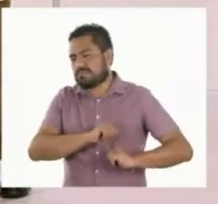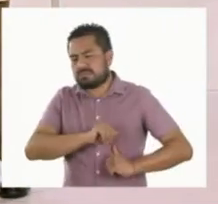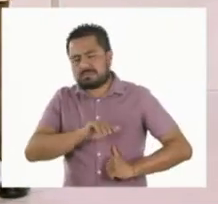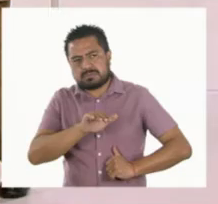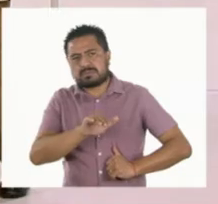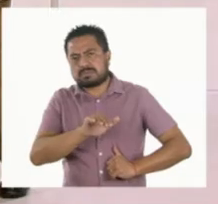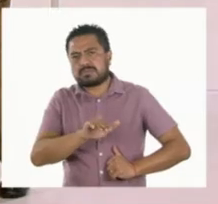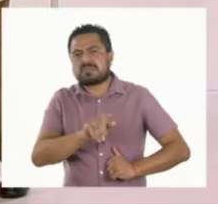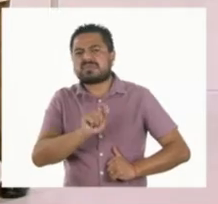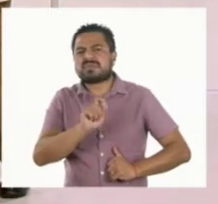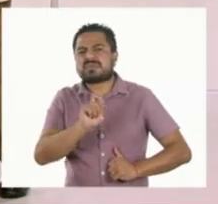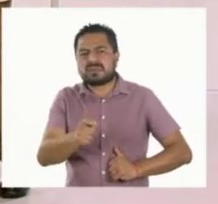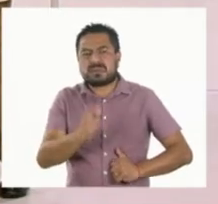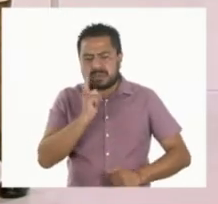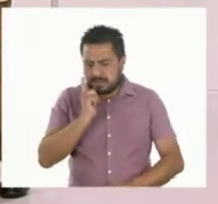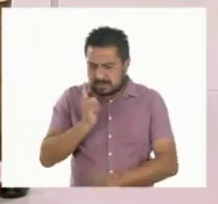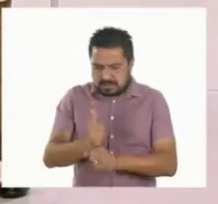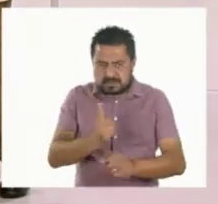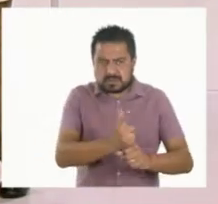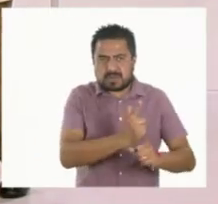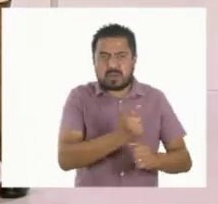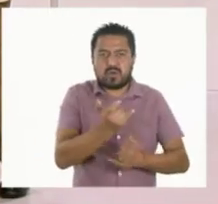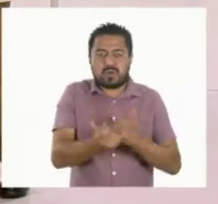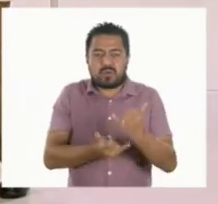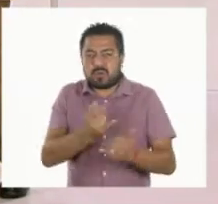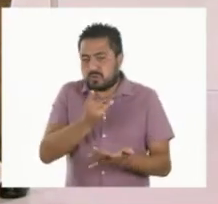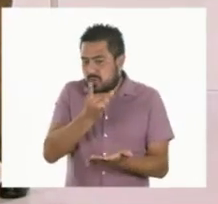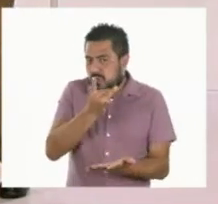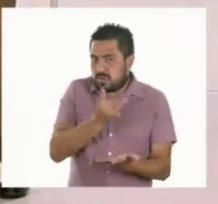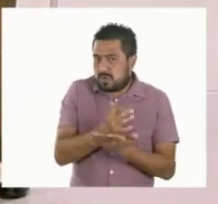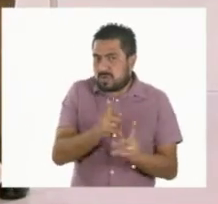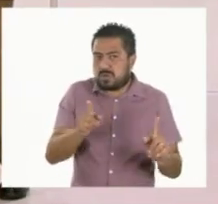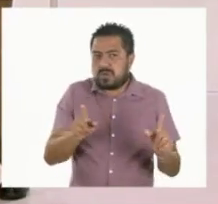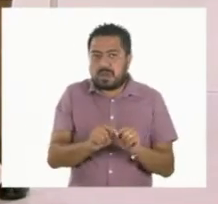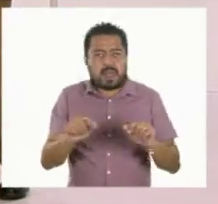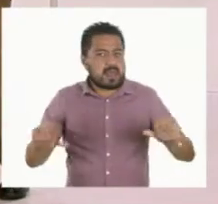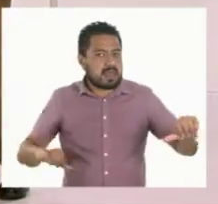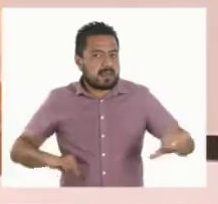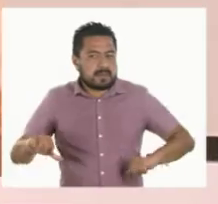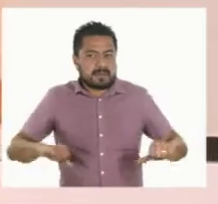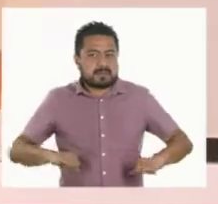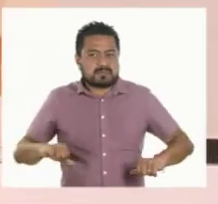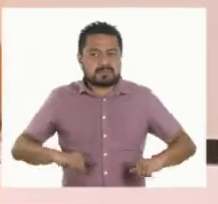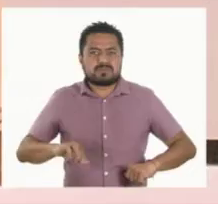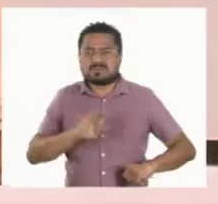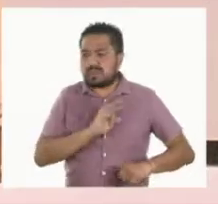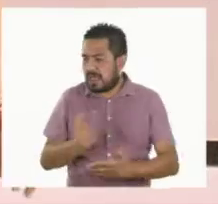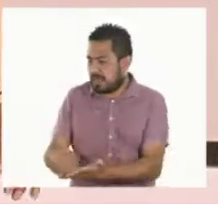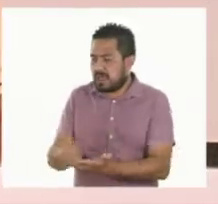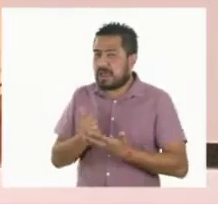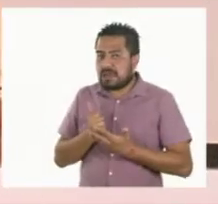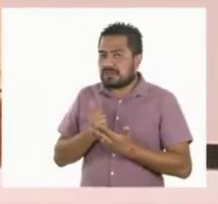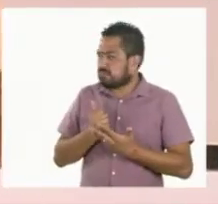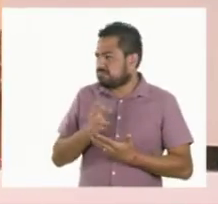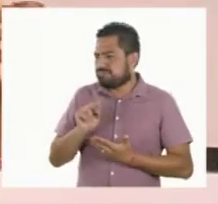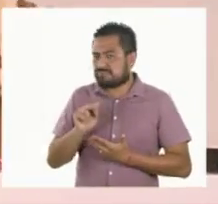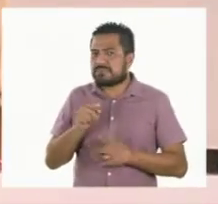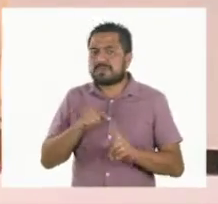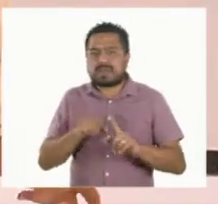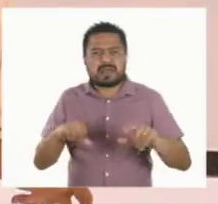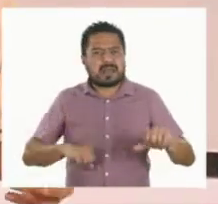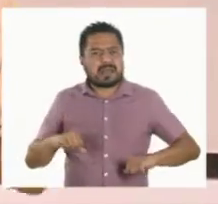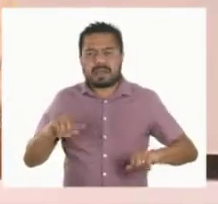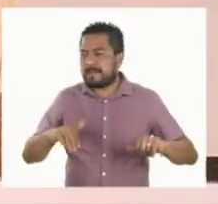Marianita, es descubrir que jugar no solamente es una actividad que nos ayuda mucho, es una actividad